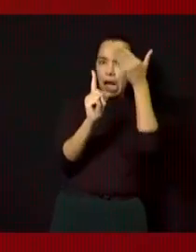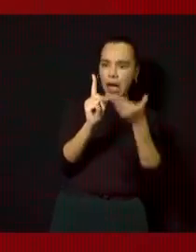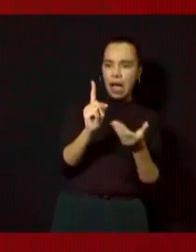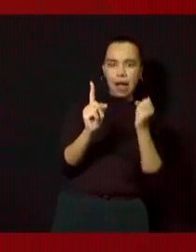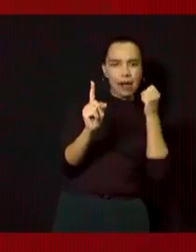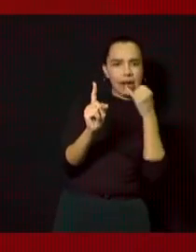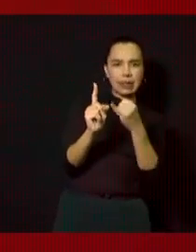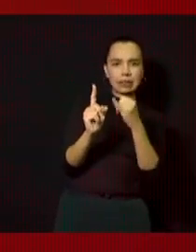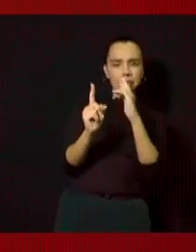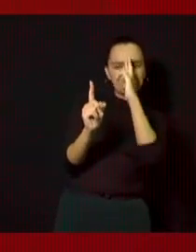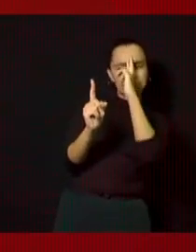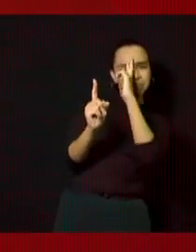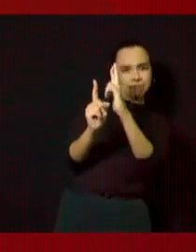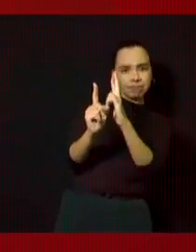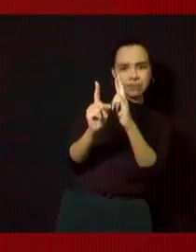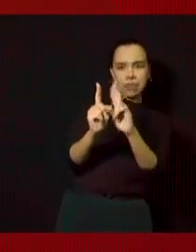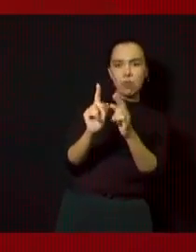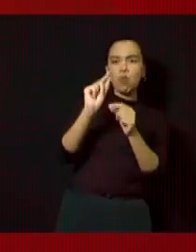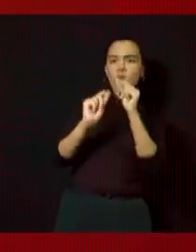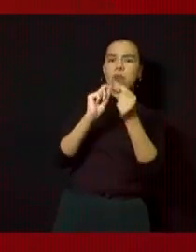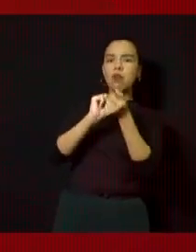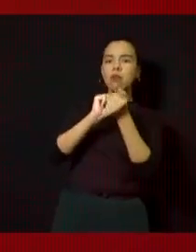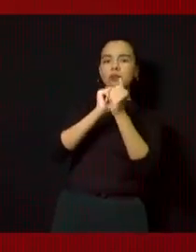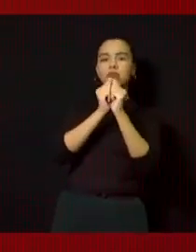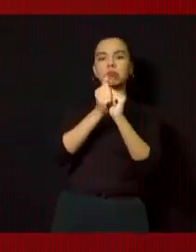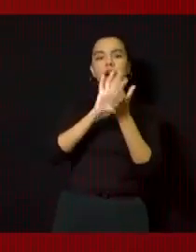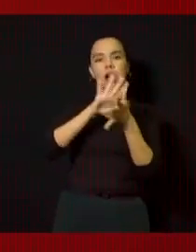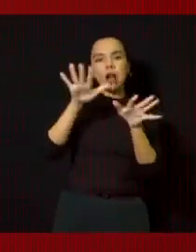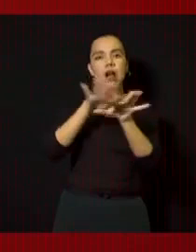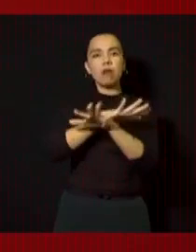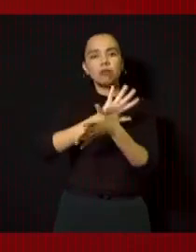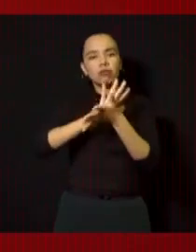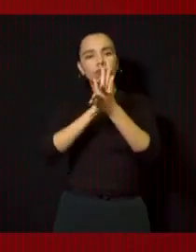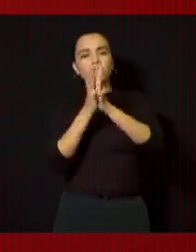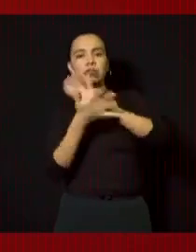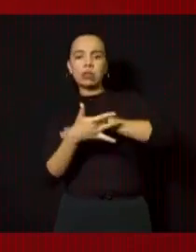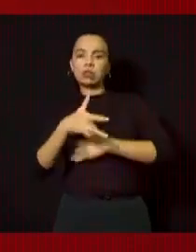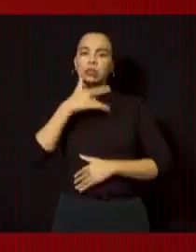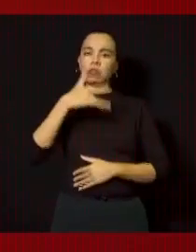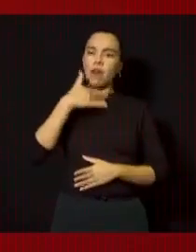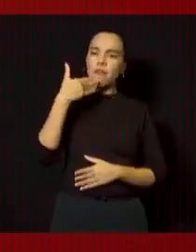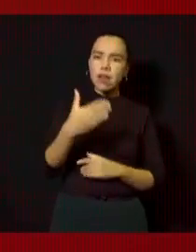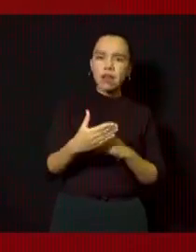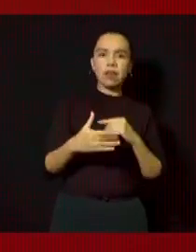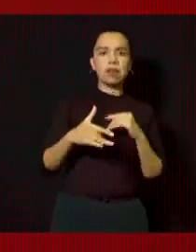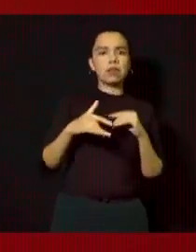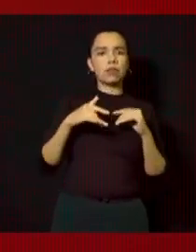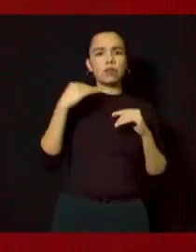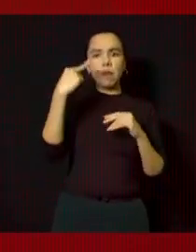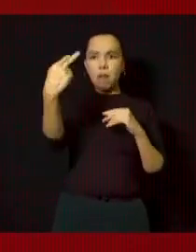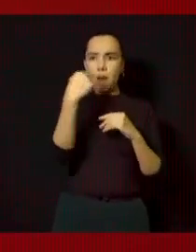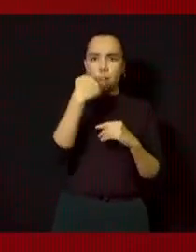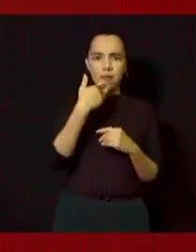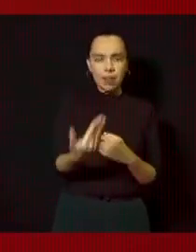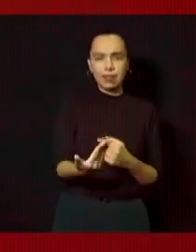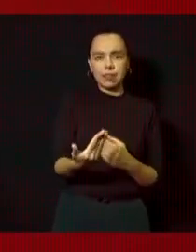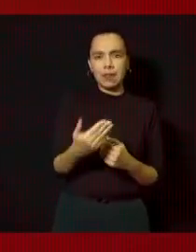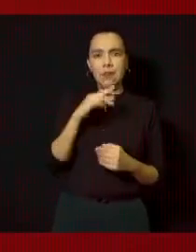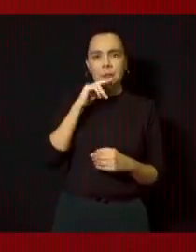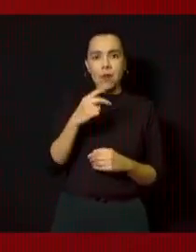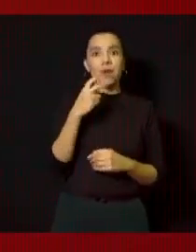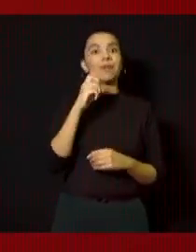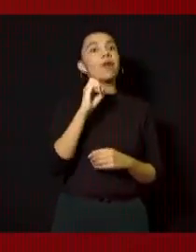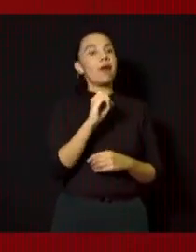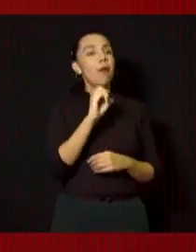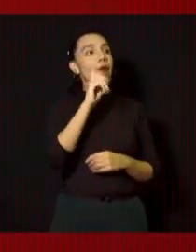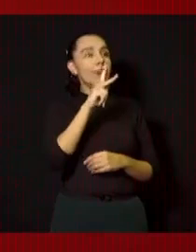vas a ir transformando. Es inevitable el hecho de que te empieces a ver mejor, a sentir mejor, igual que con nuestra nutrición. Órale, Pati, pues está padrísimo lo que